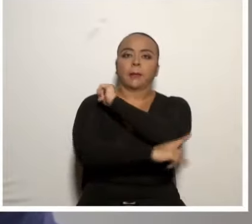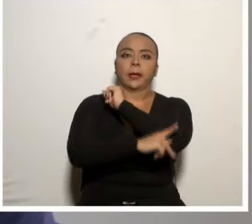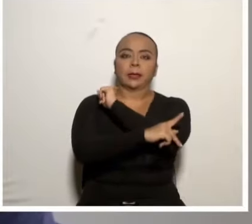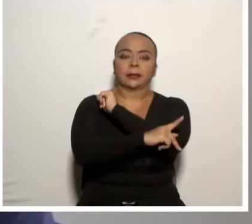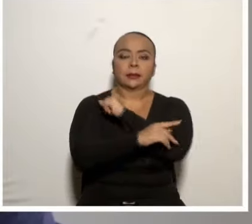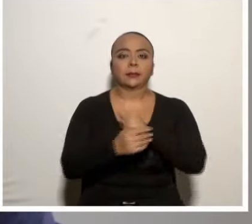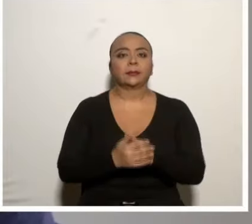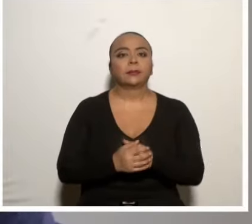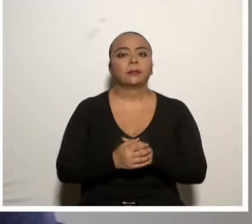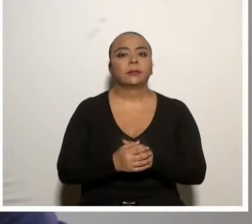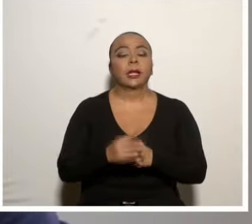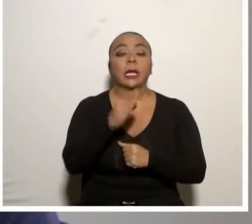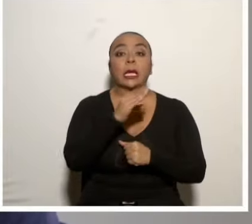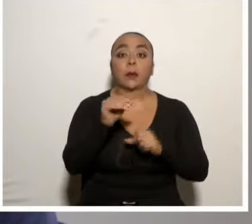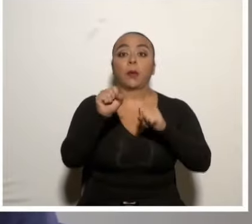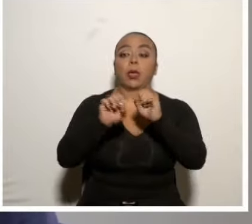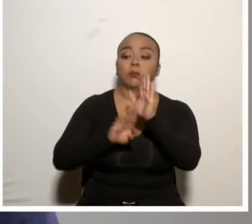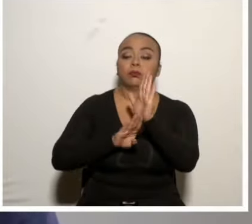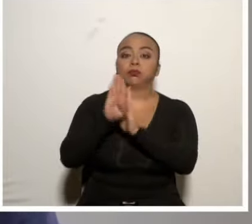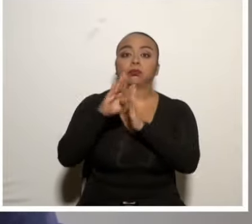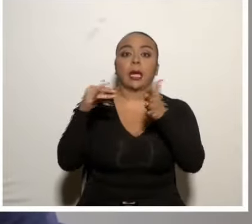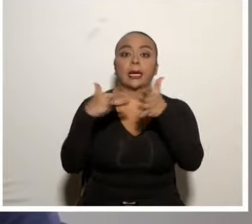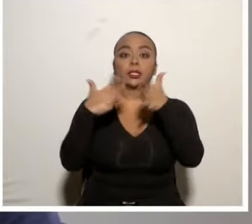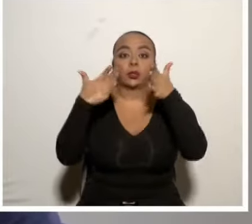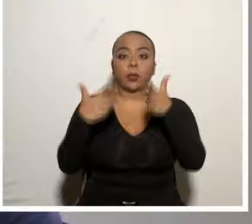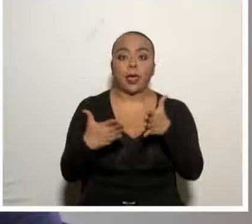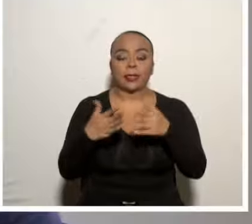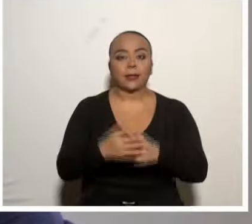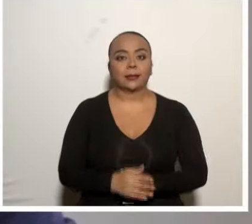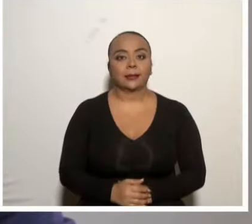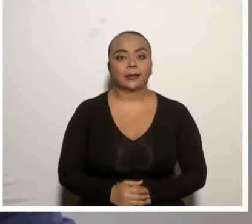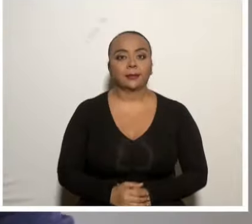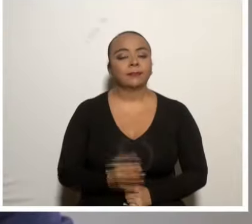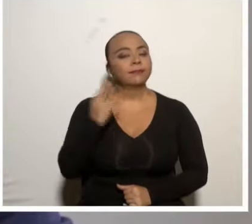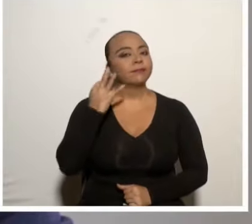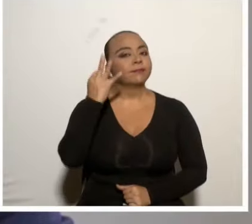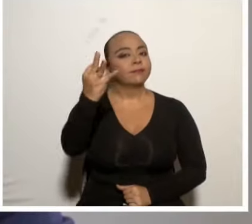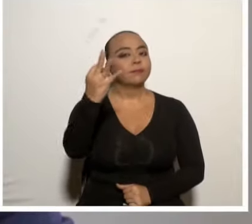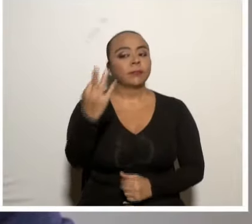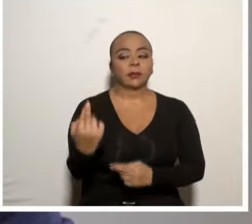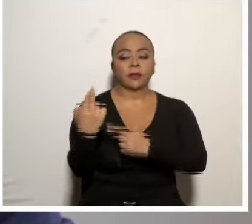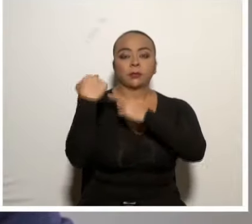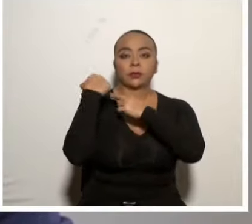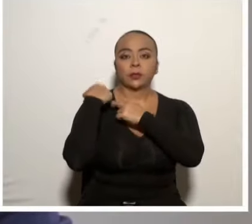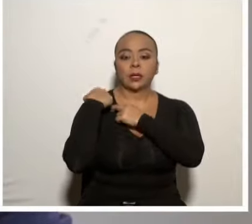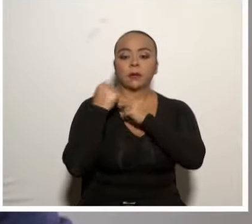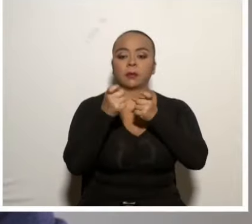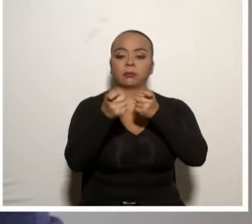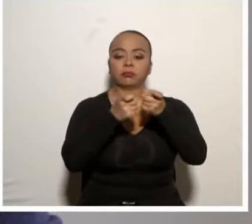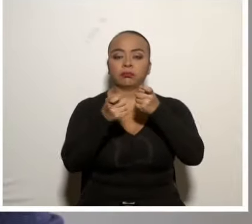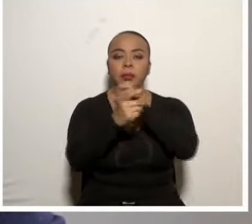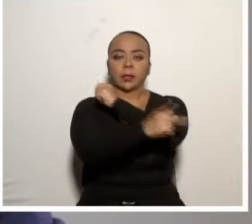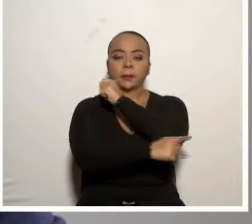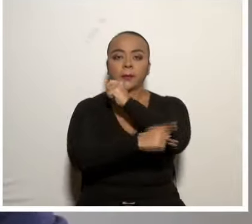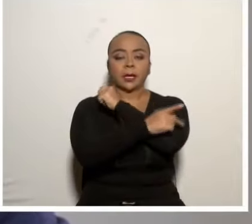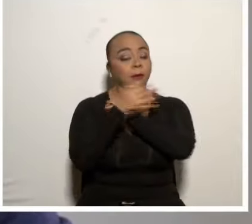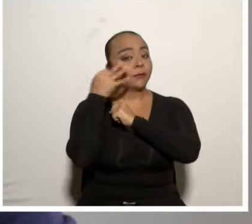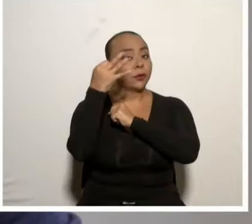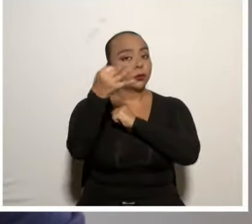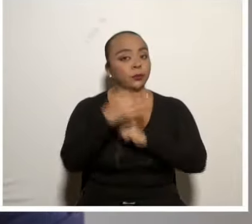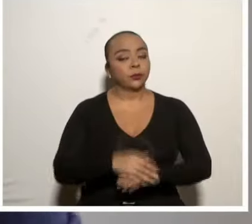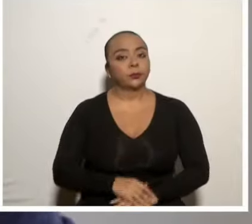y va a potenciar a los estudiantes que van a ser los encargados de gerenciar el país en el